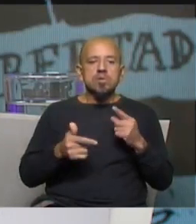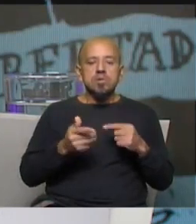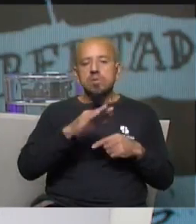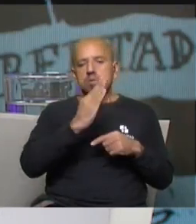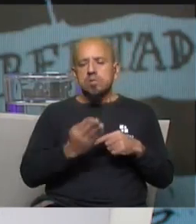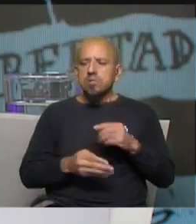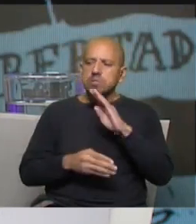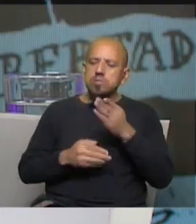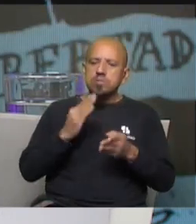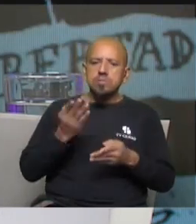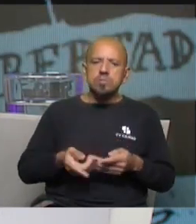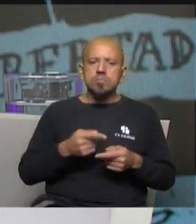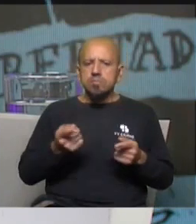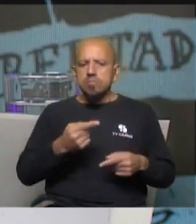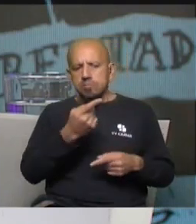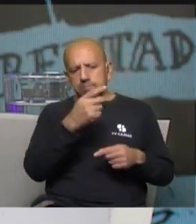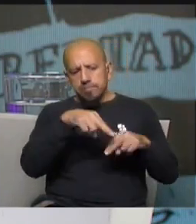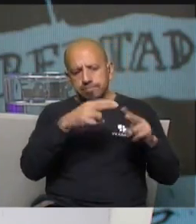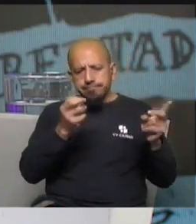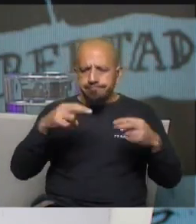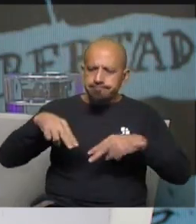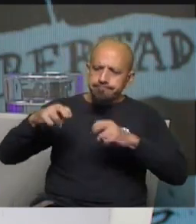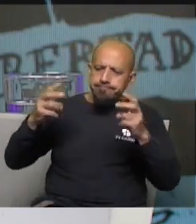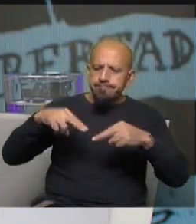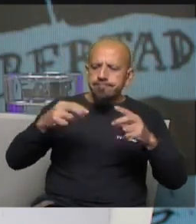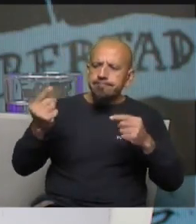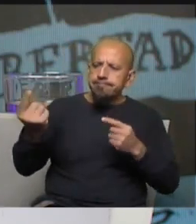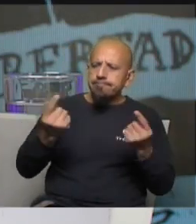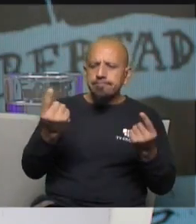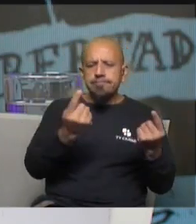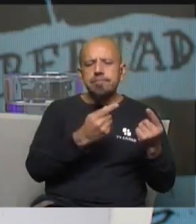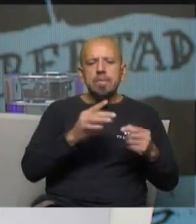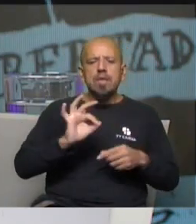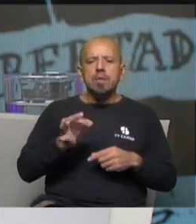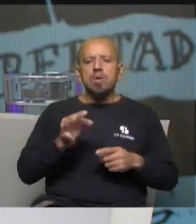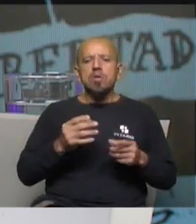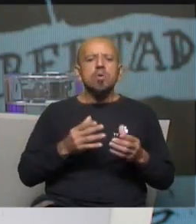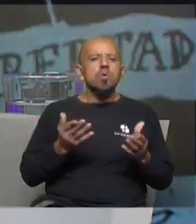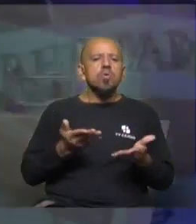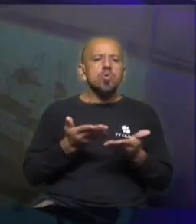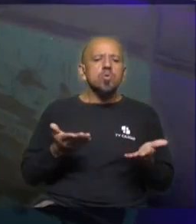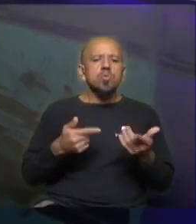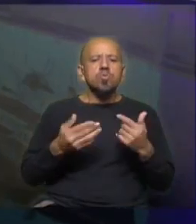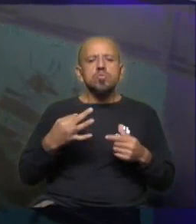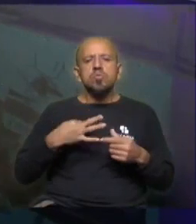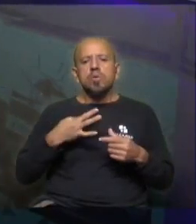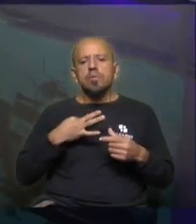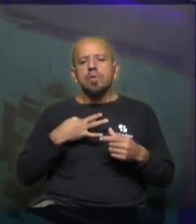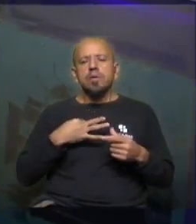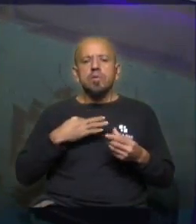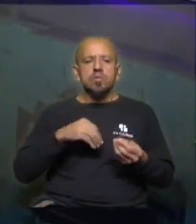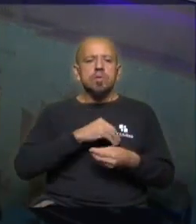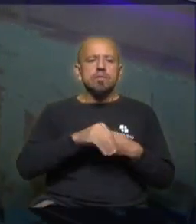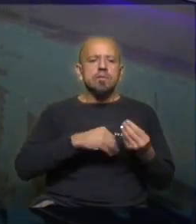no me pongo a leer a estudiar la vida de ellos Cómo fue que acontecimientos hubo los hermanos Cómo era una vida de una